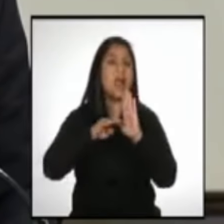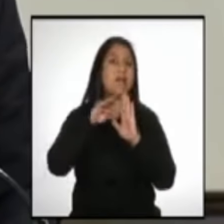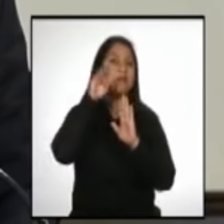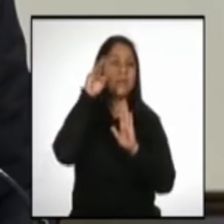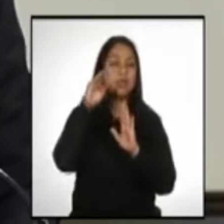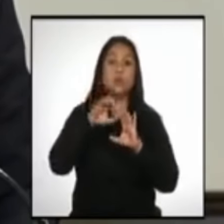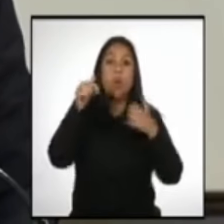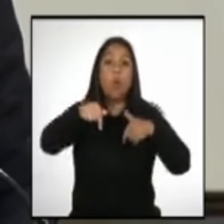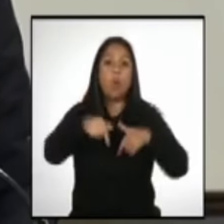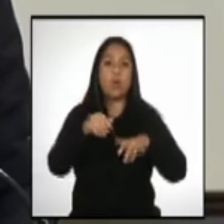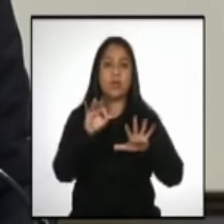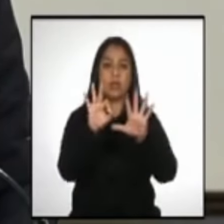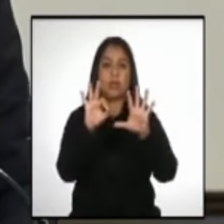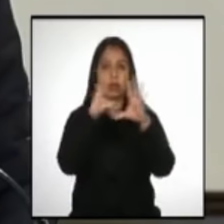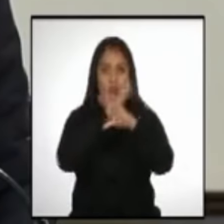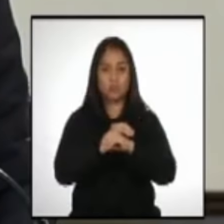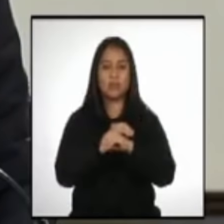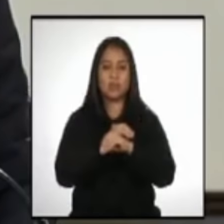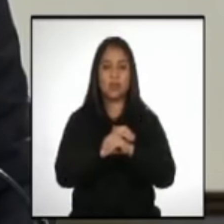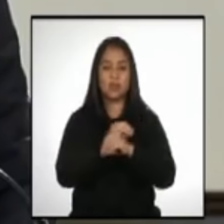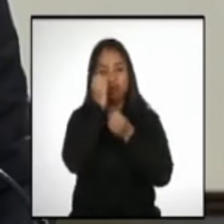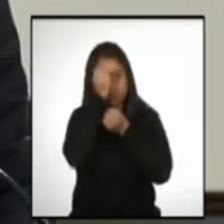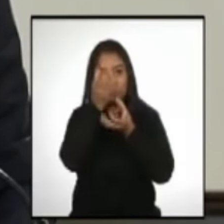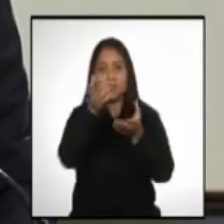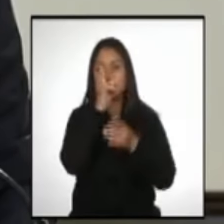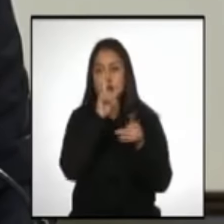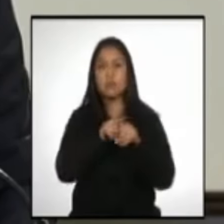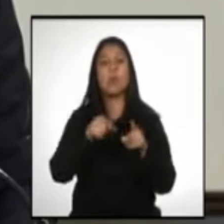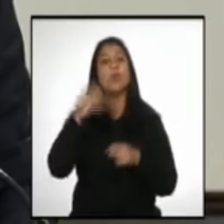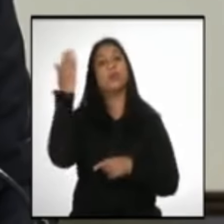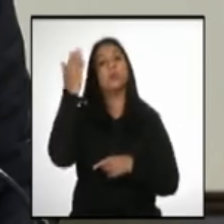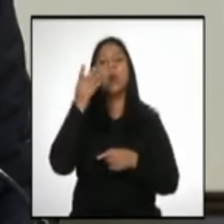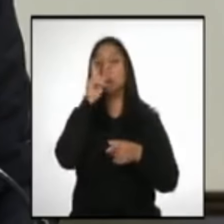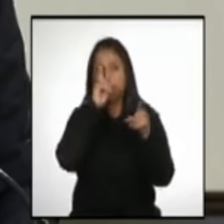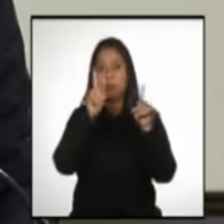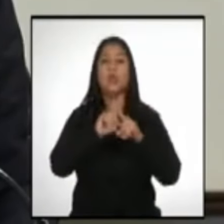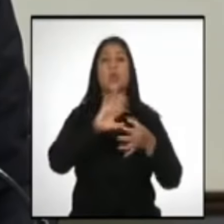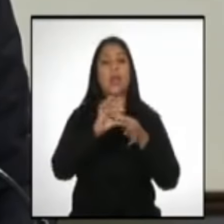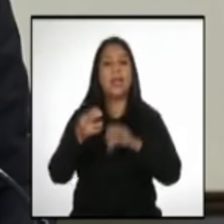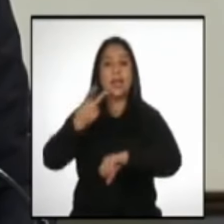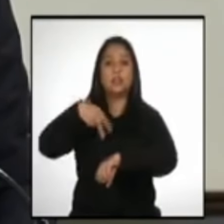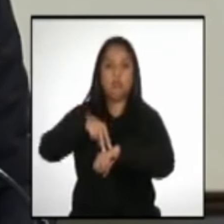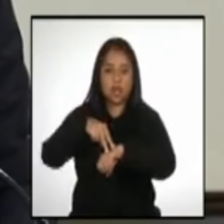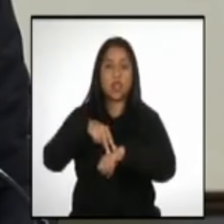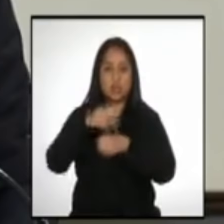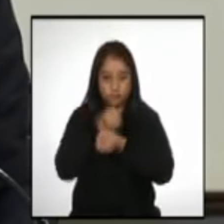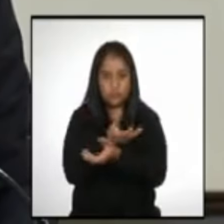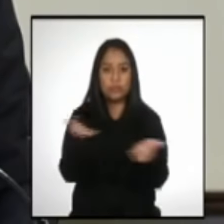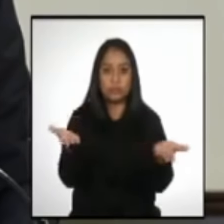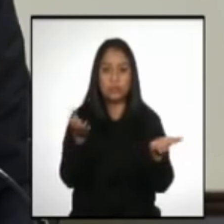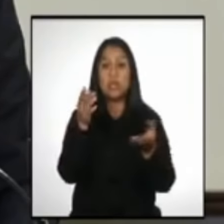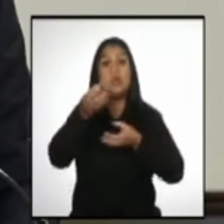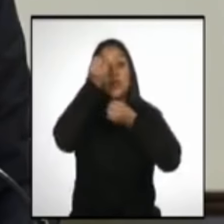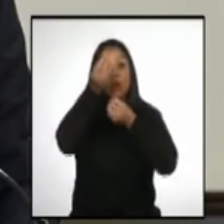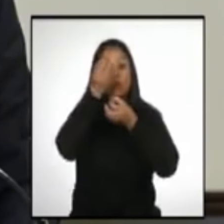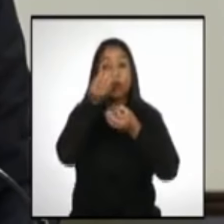8 de la noche, daremos una conferencia o haremos una cadena nacional en donde les informaremos las